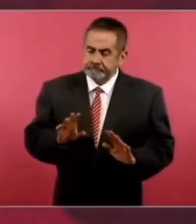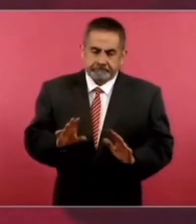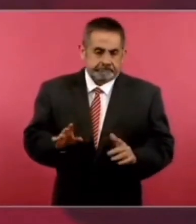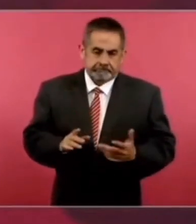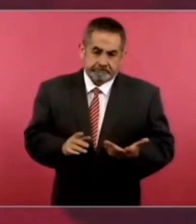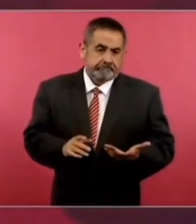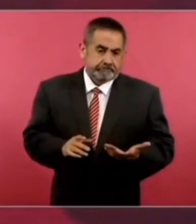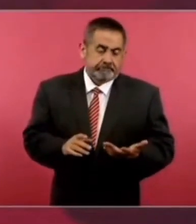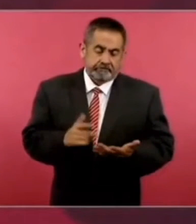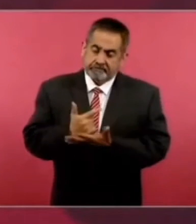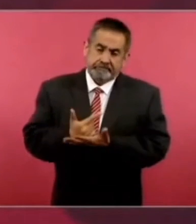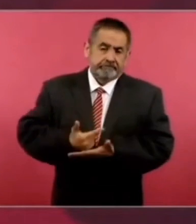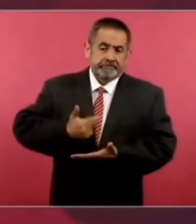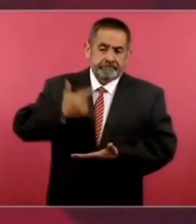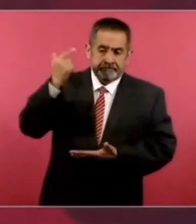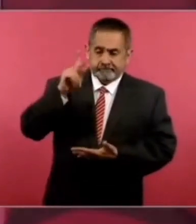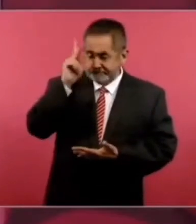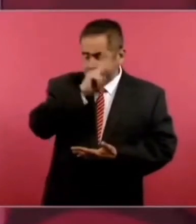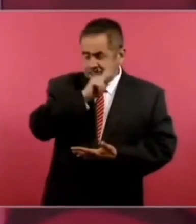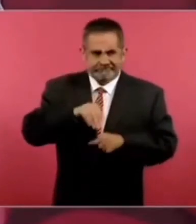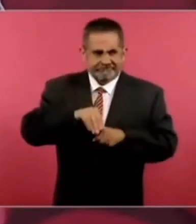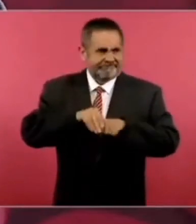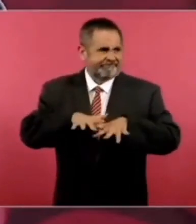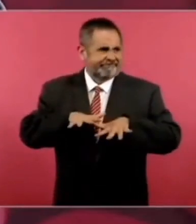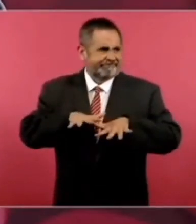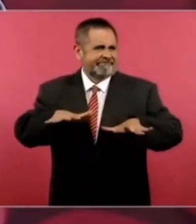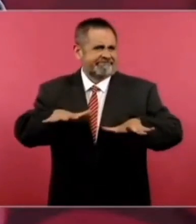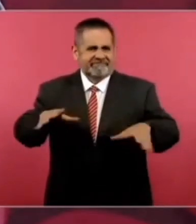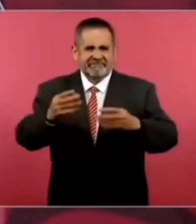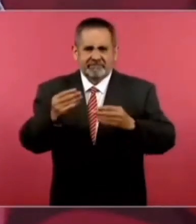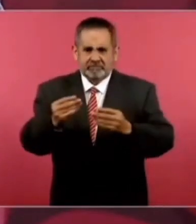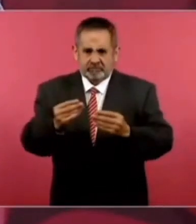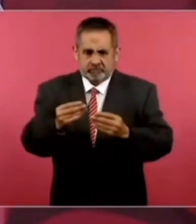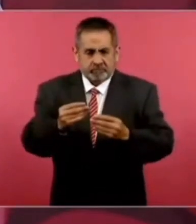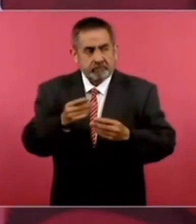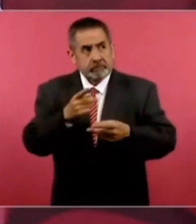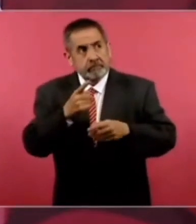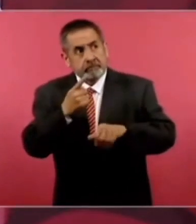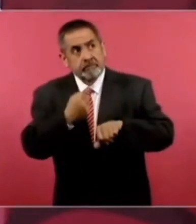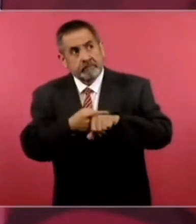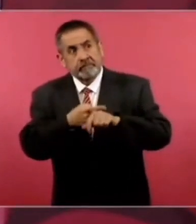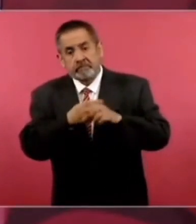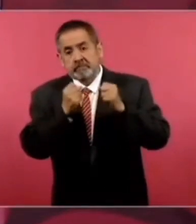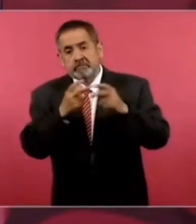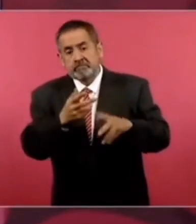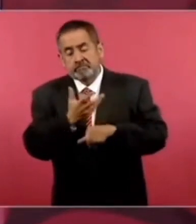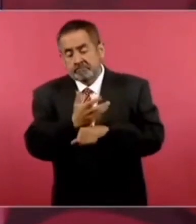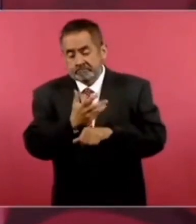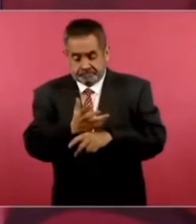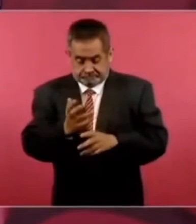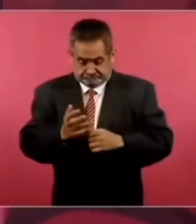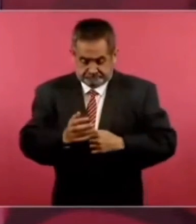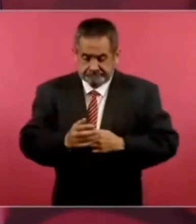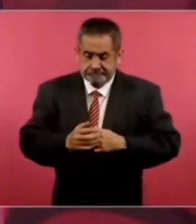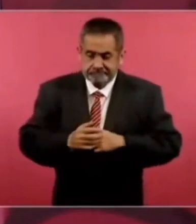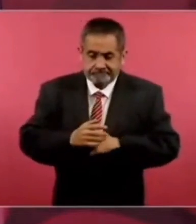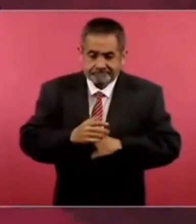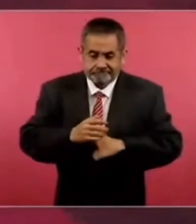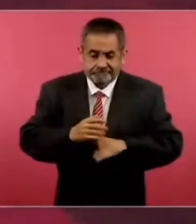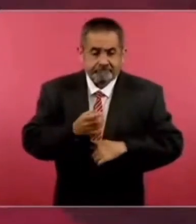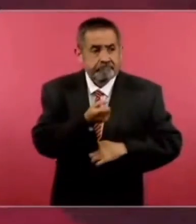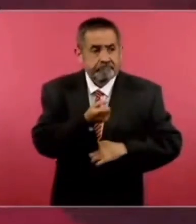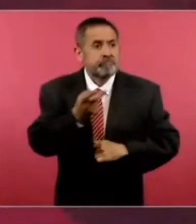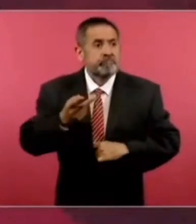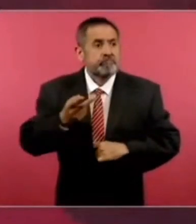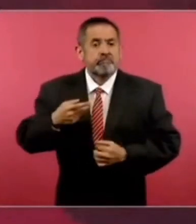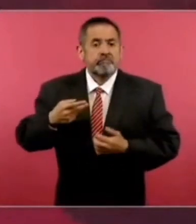Es un asunto muy grave, es una pandemia que ellos están enfrentando, que le causa la